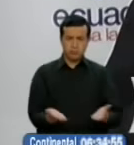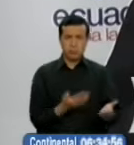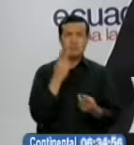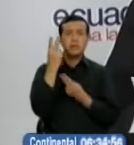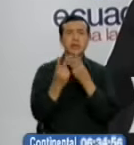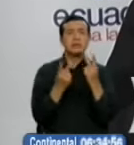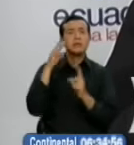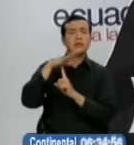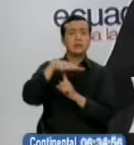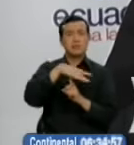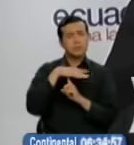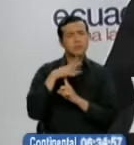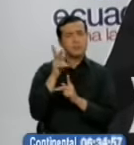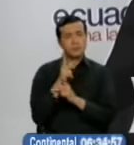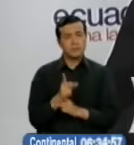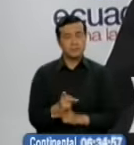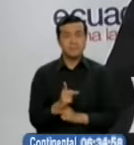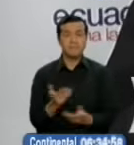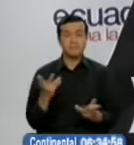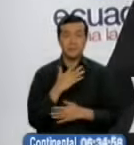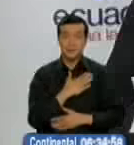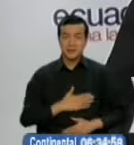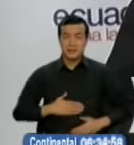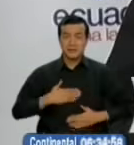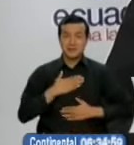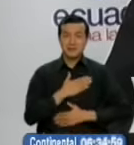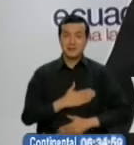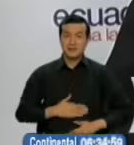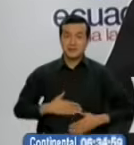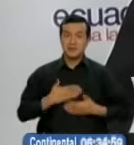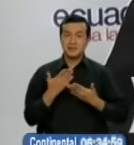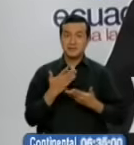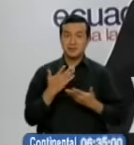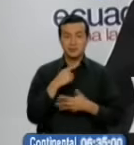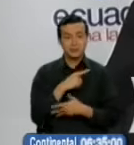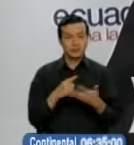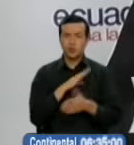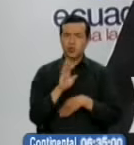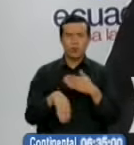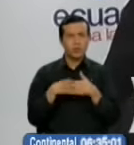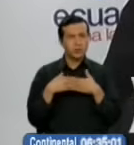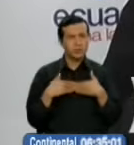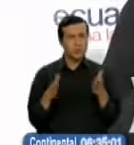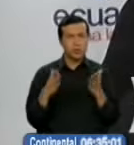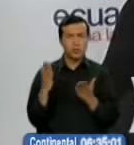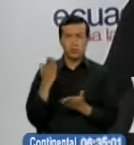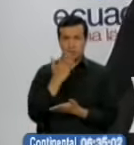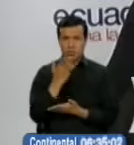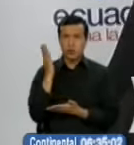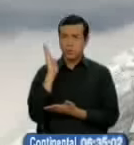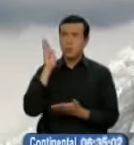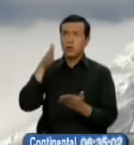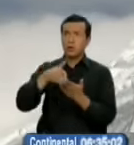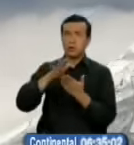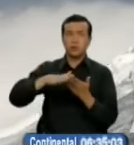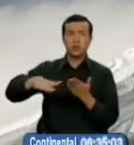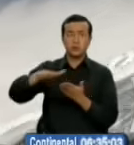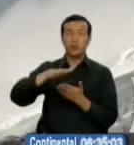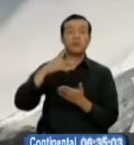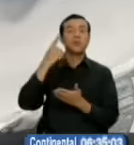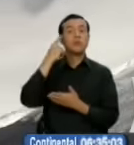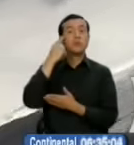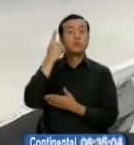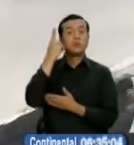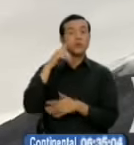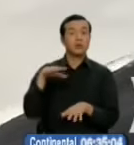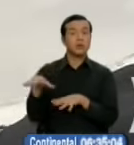que lo cuiden, que lo disfruten. Todas las áreas están abiertas, se puede llegar ya hasta el refugio. Tan solo una